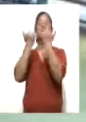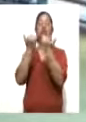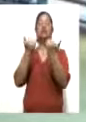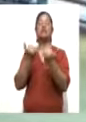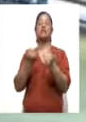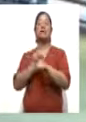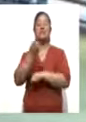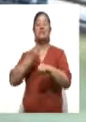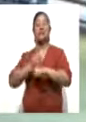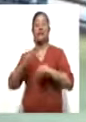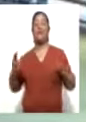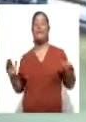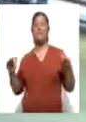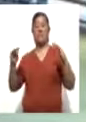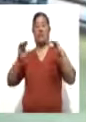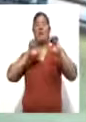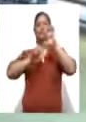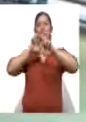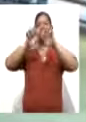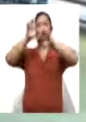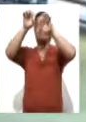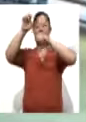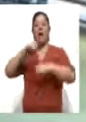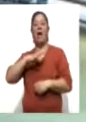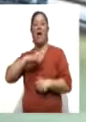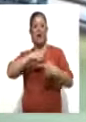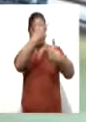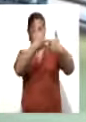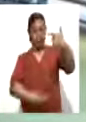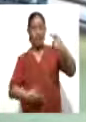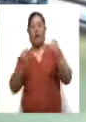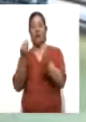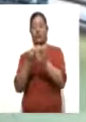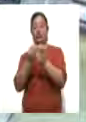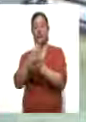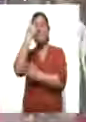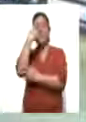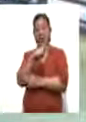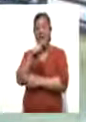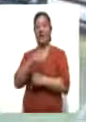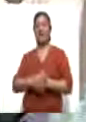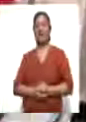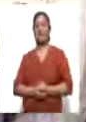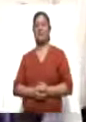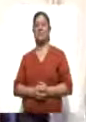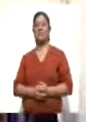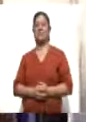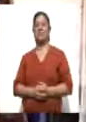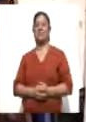de Montañismo y Escalada alista una serie de cursos para este año.